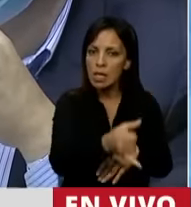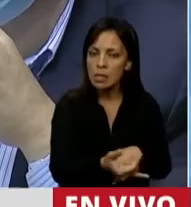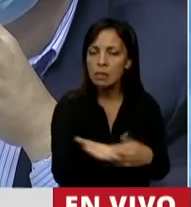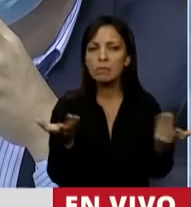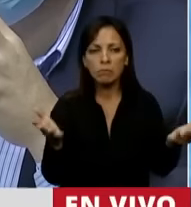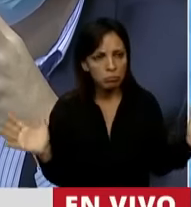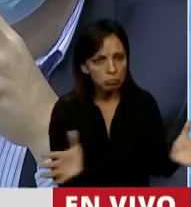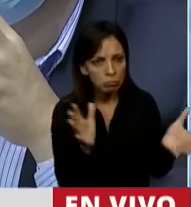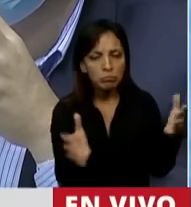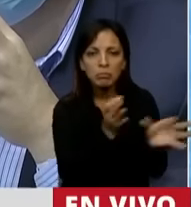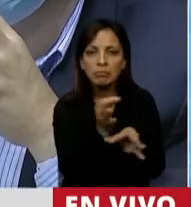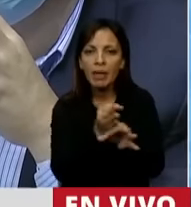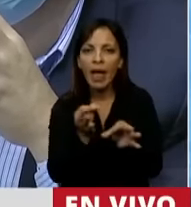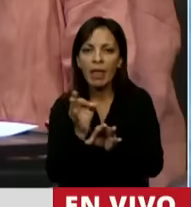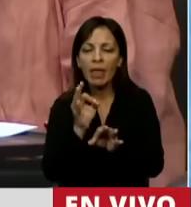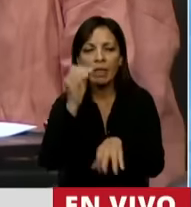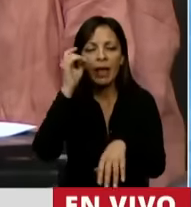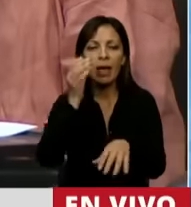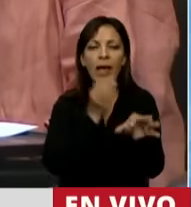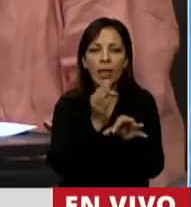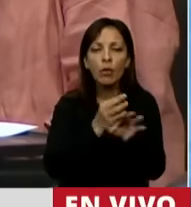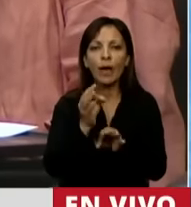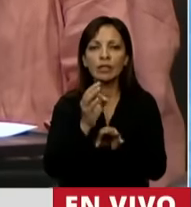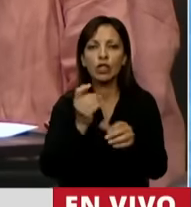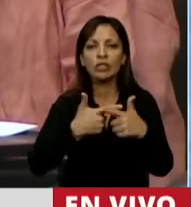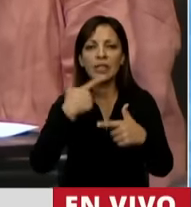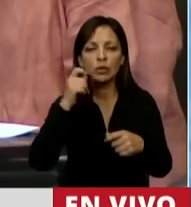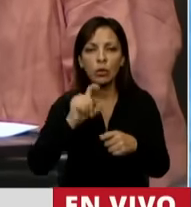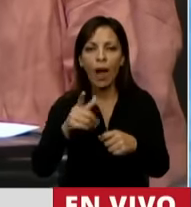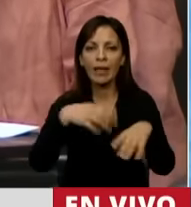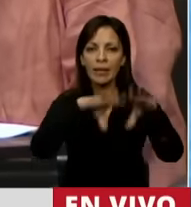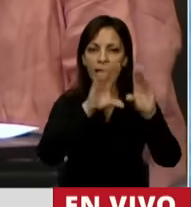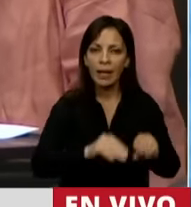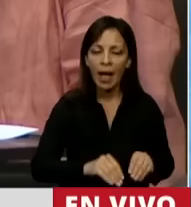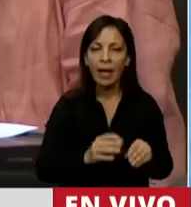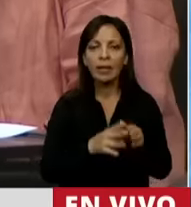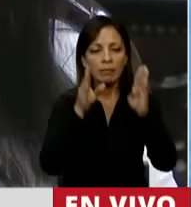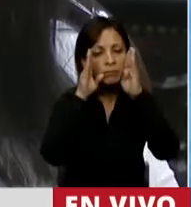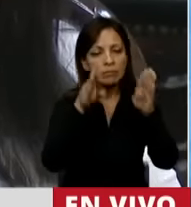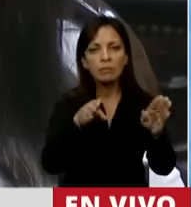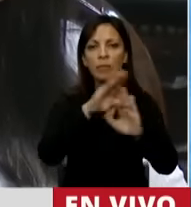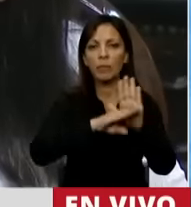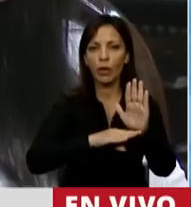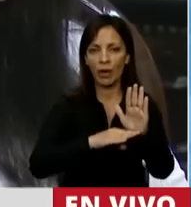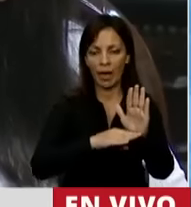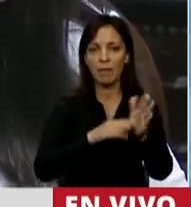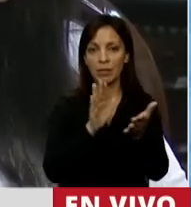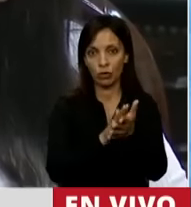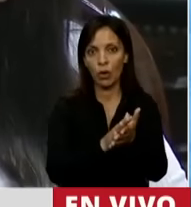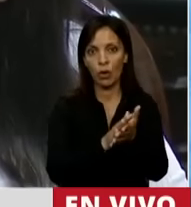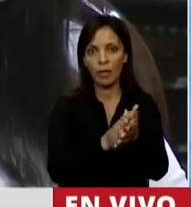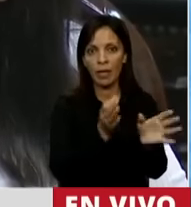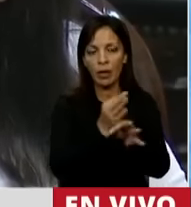que impulse la educación sexual integral y ponga el acento en el Programa Nacional de Salud Sexual